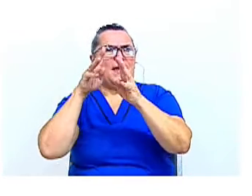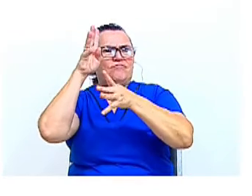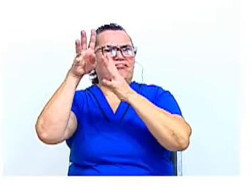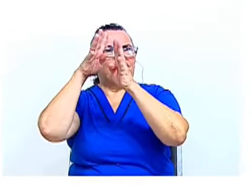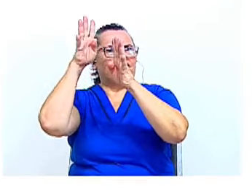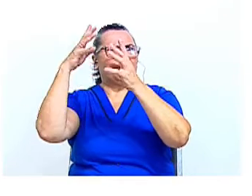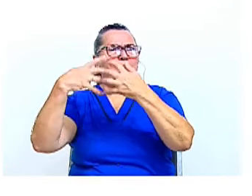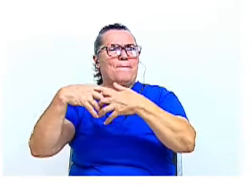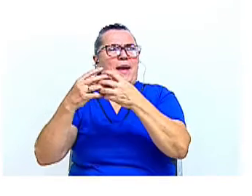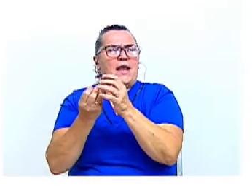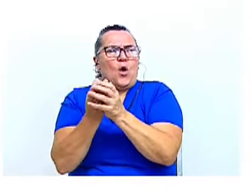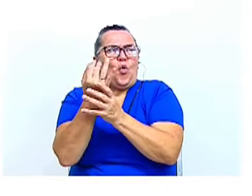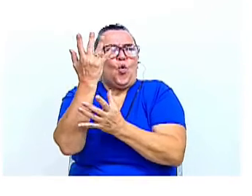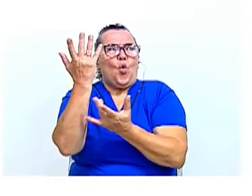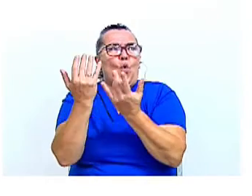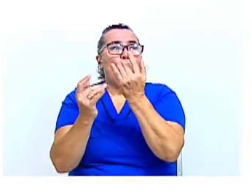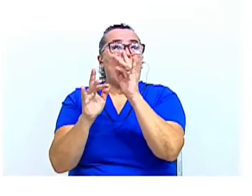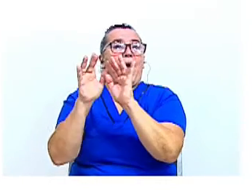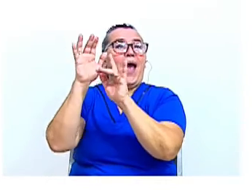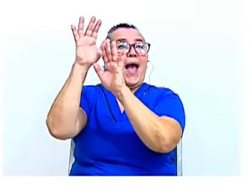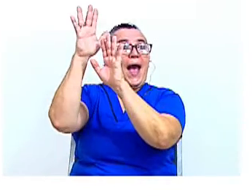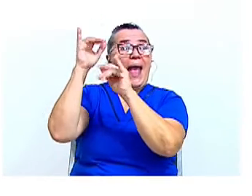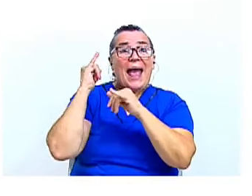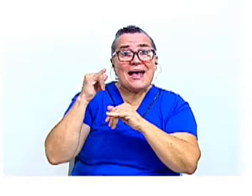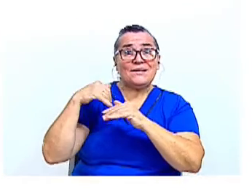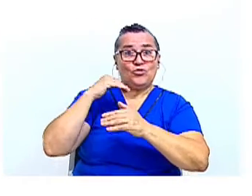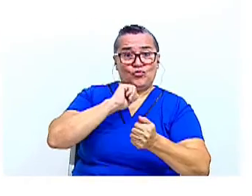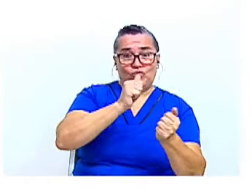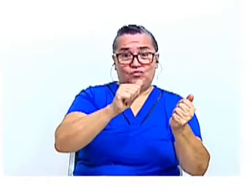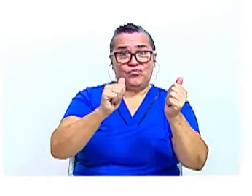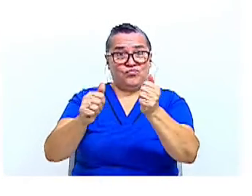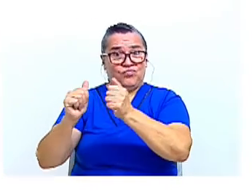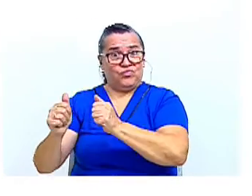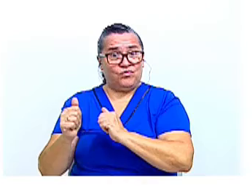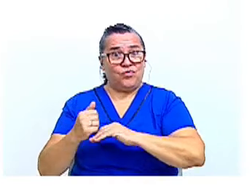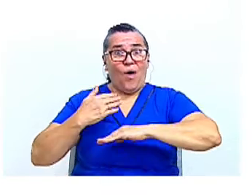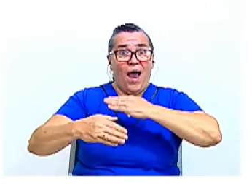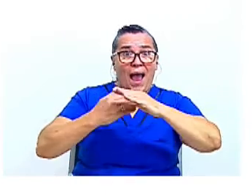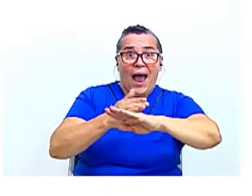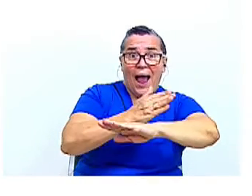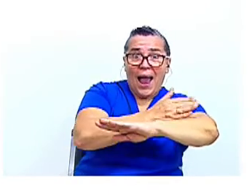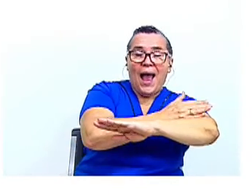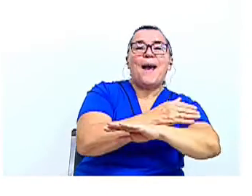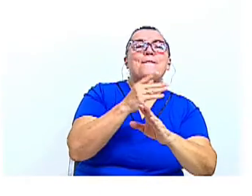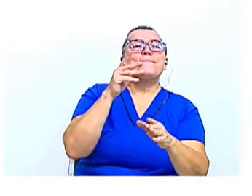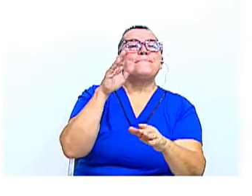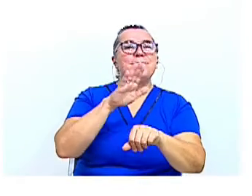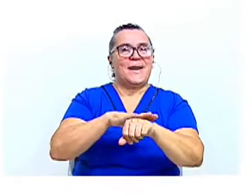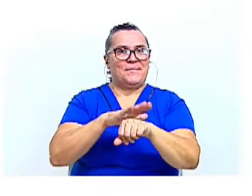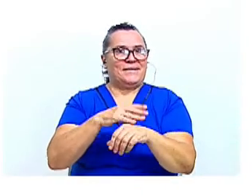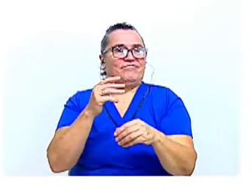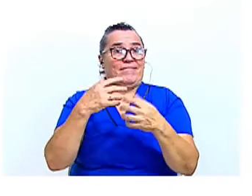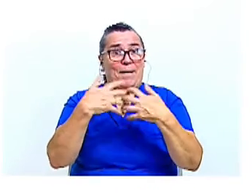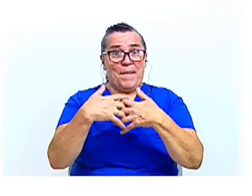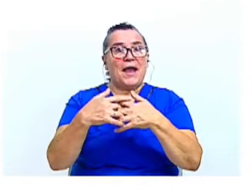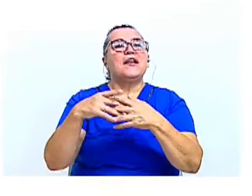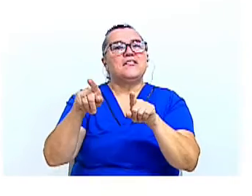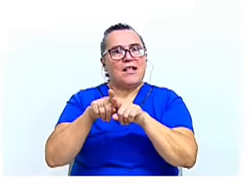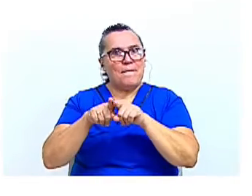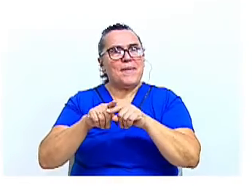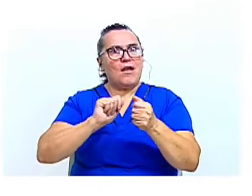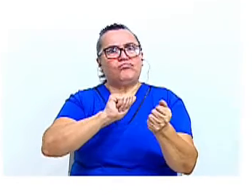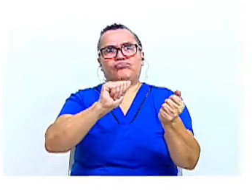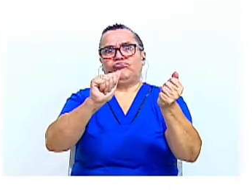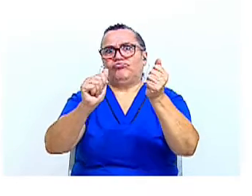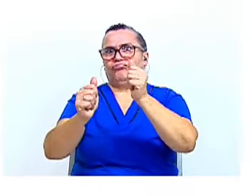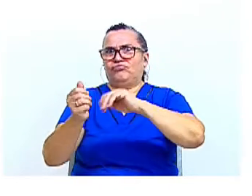máquina de vapor, todo este tipo de evoluciones y transformaciones han permitido que las máquinas también evolucionen y